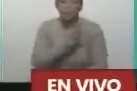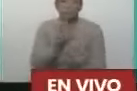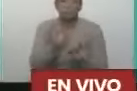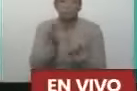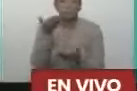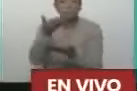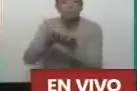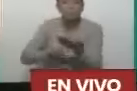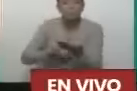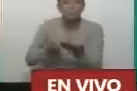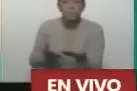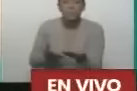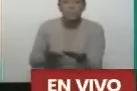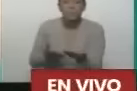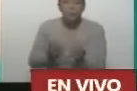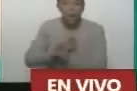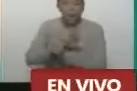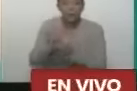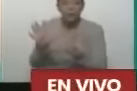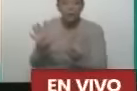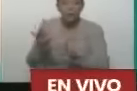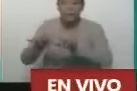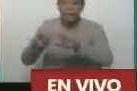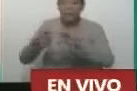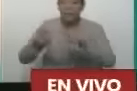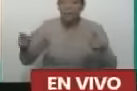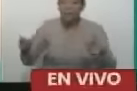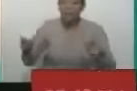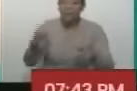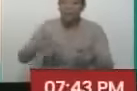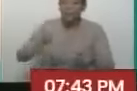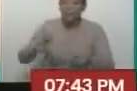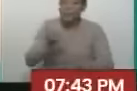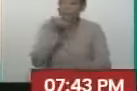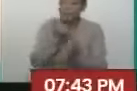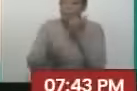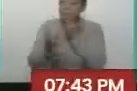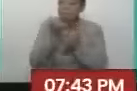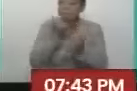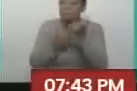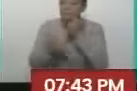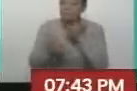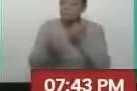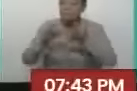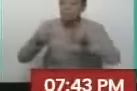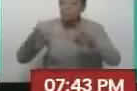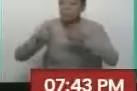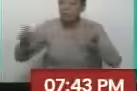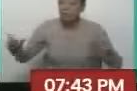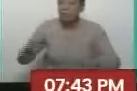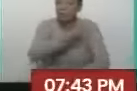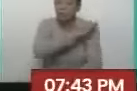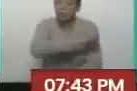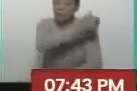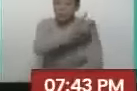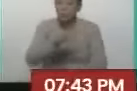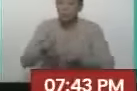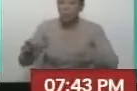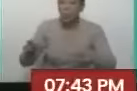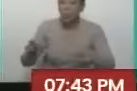precisamente hablándole claro al secretario general de los errores que se cometieron desde la secretaría general que